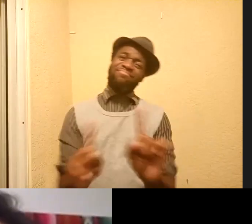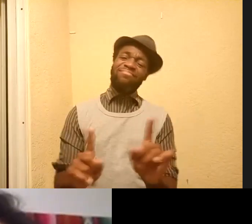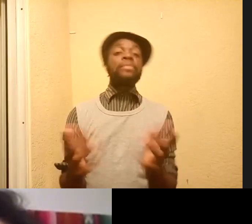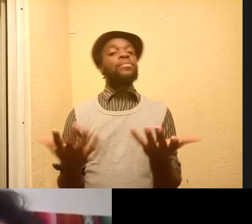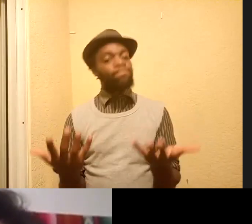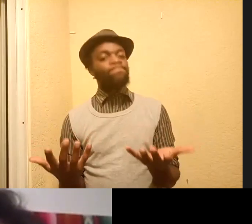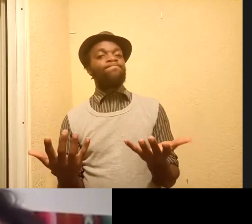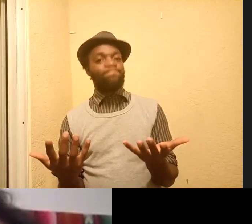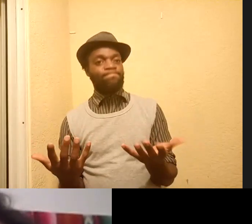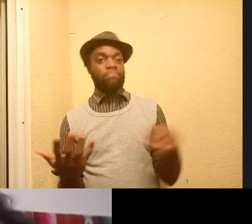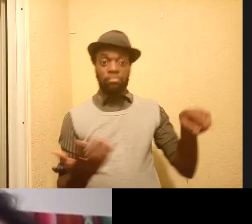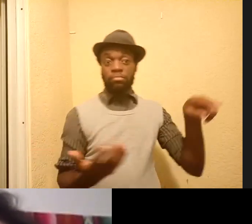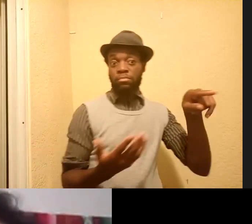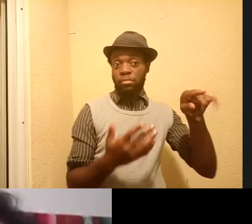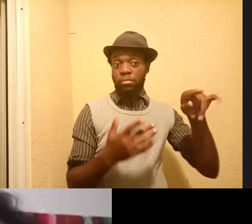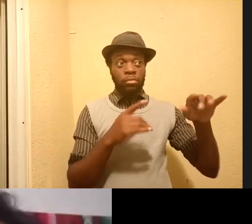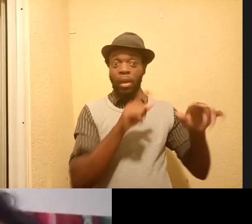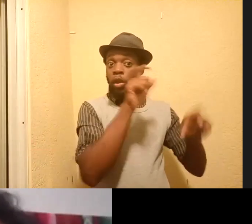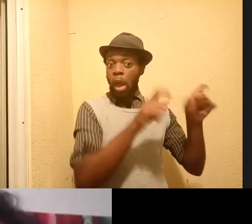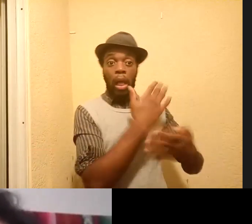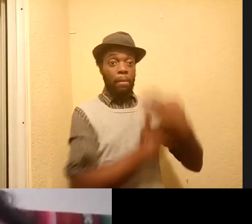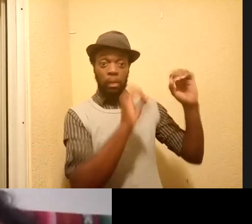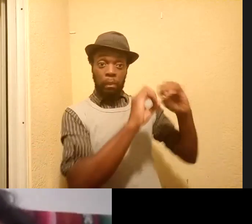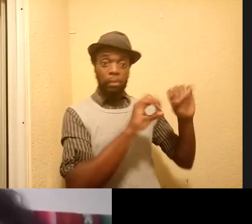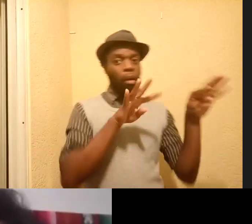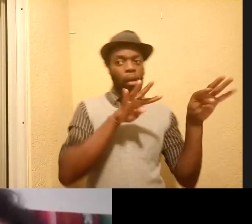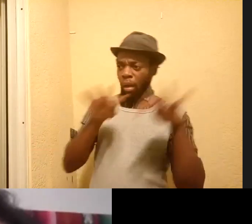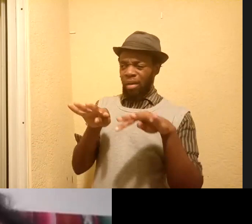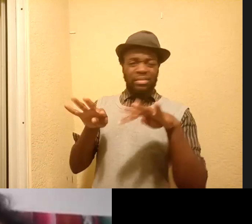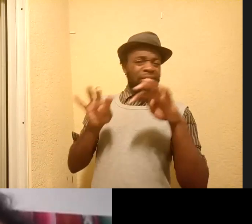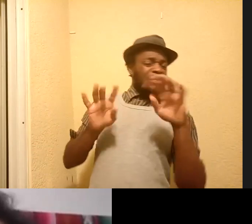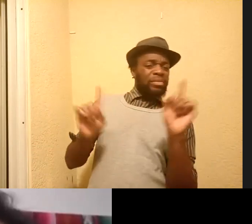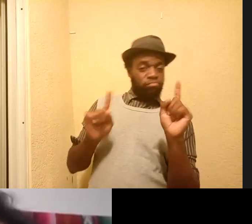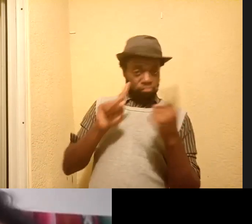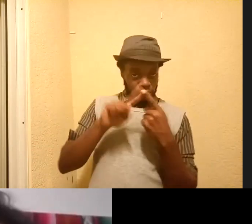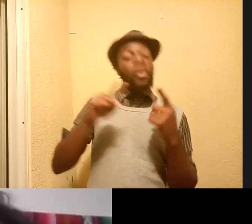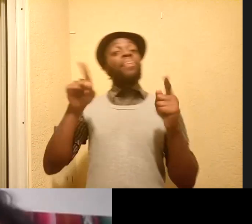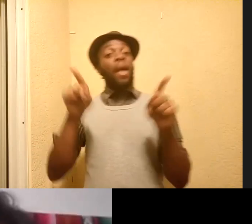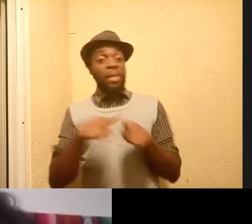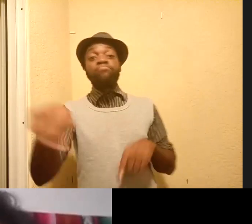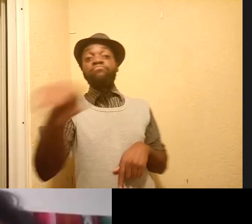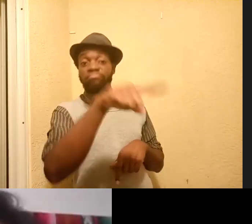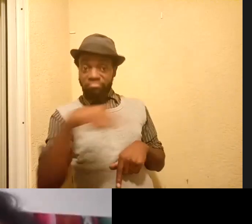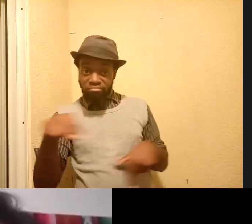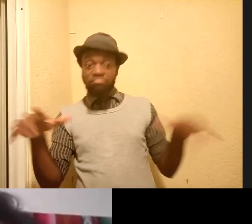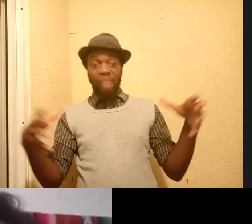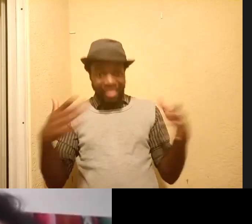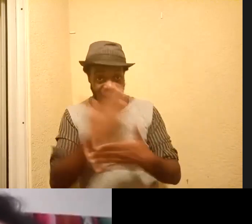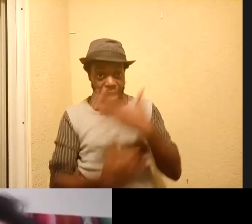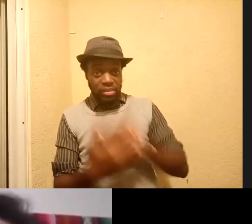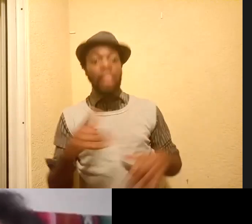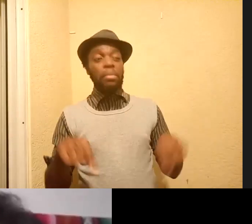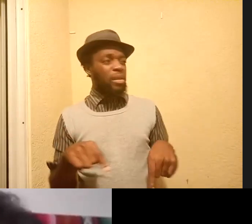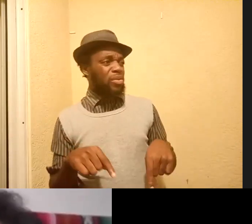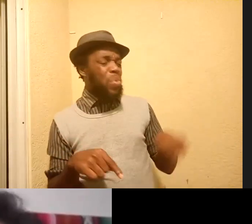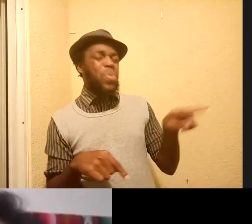donde invisibilizamos determinadas habilidades y destrezas y los anulamos totalmente de la vida. Si